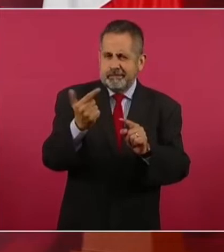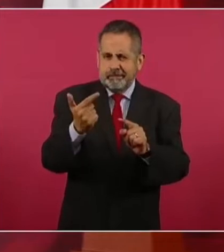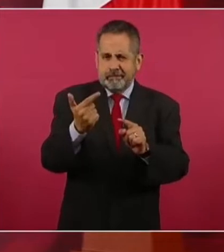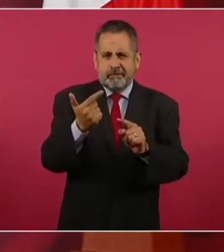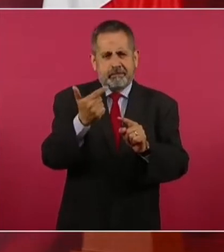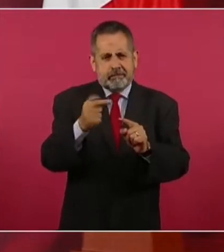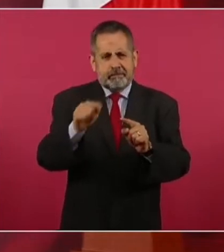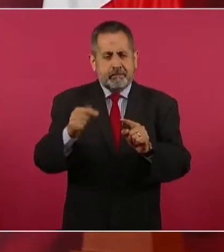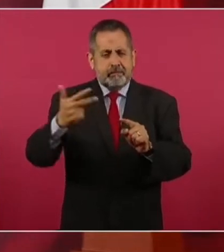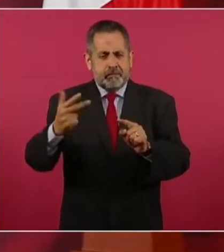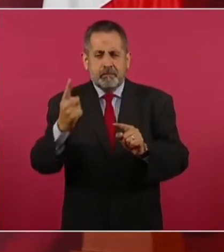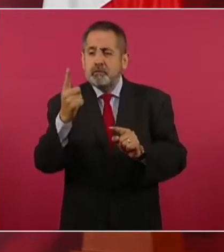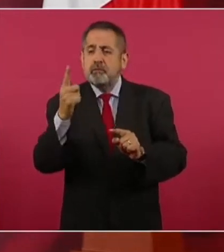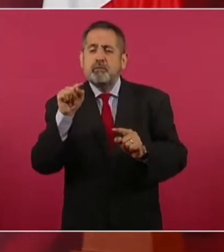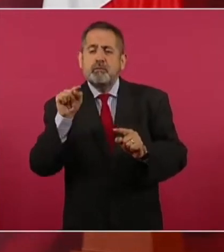7.7 a 7.8.